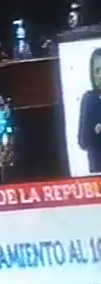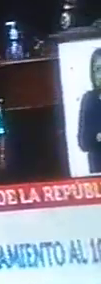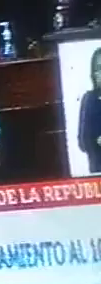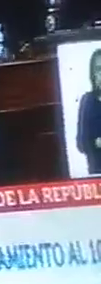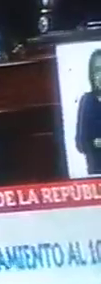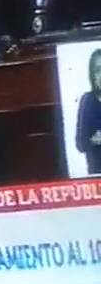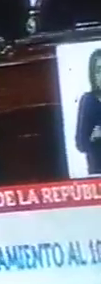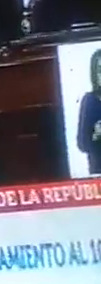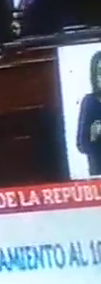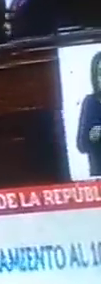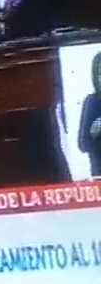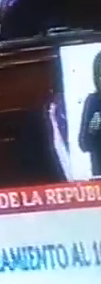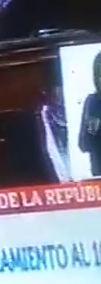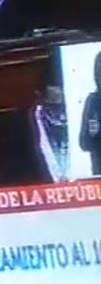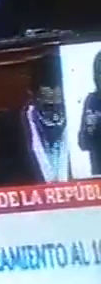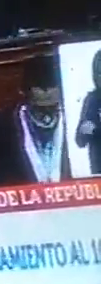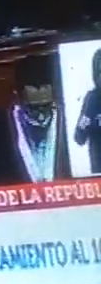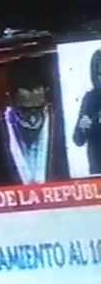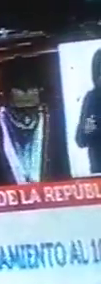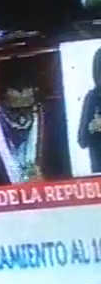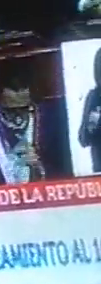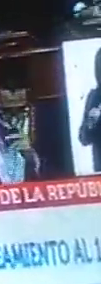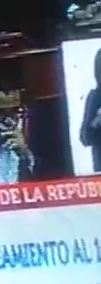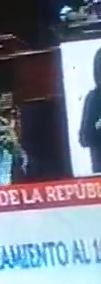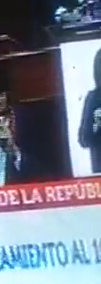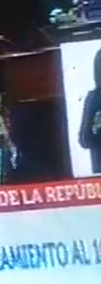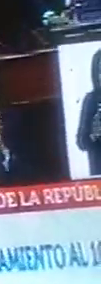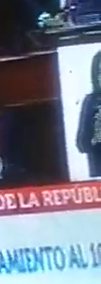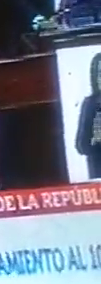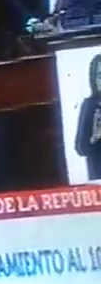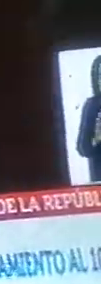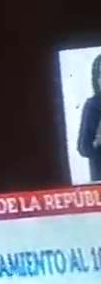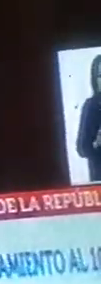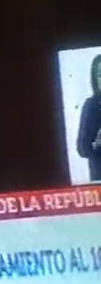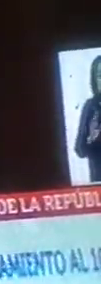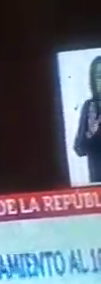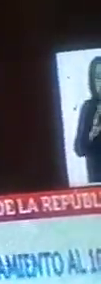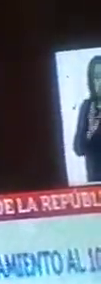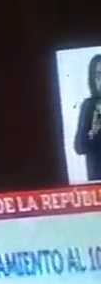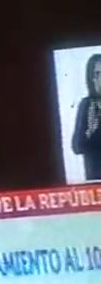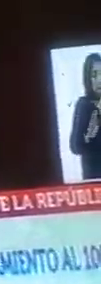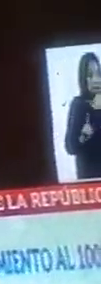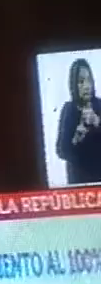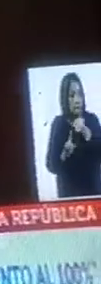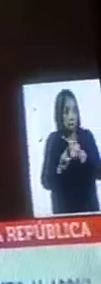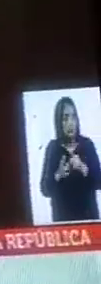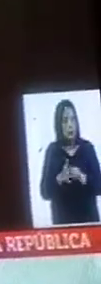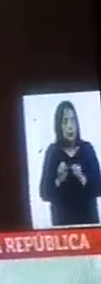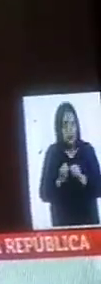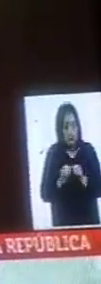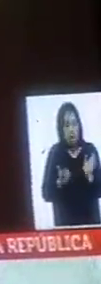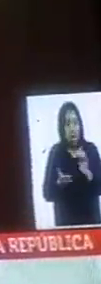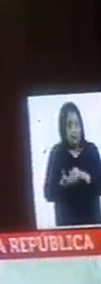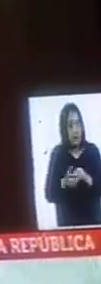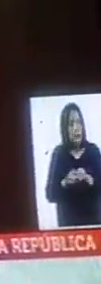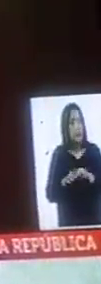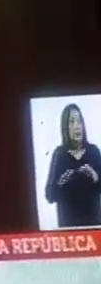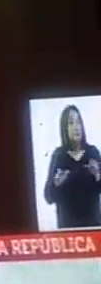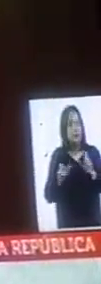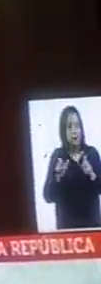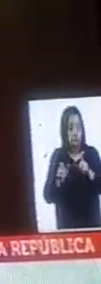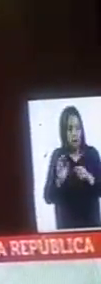se facilitará la curación en la escuela acceso al programa nacional techo propio y ampliaremos significativamente el número de